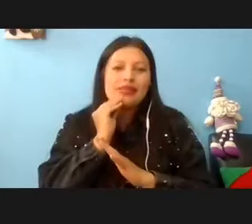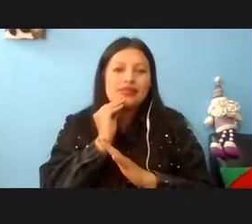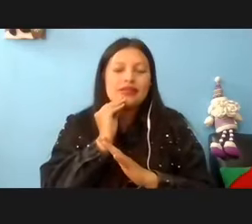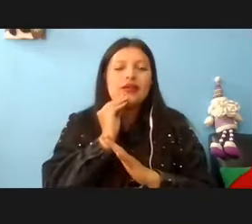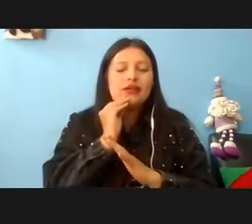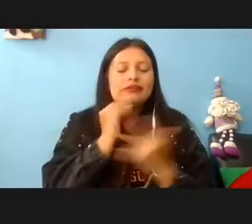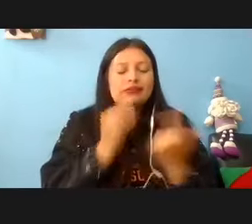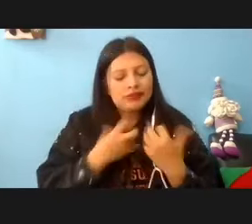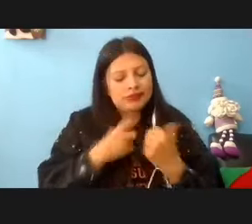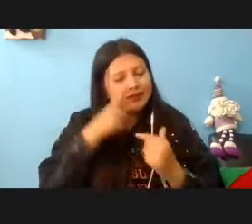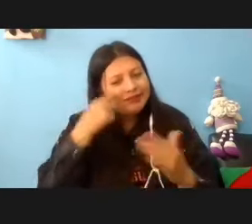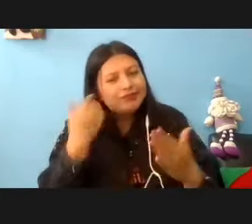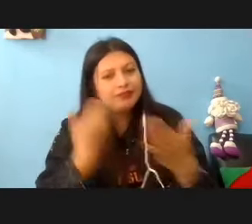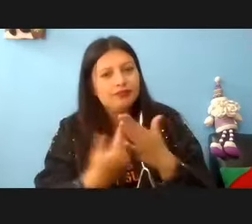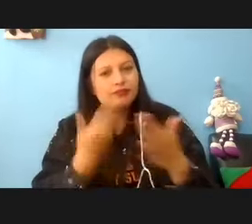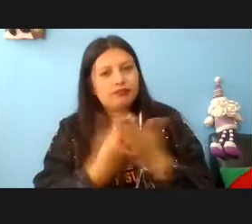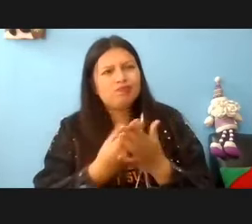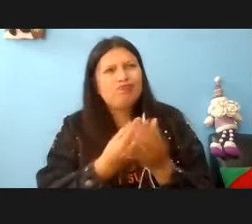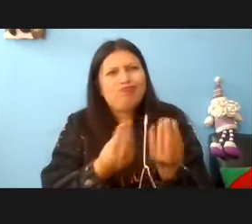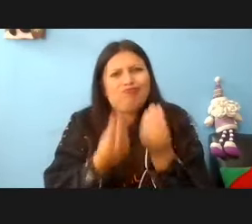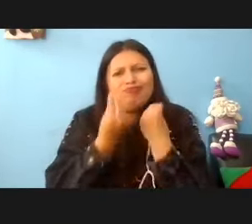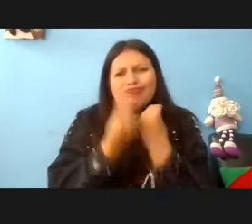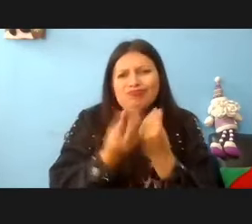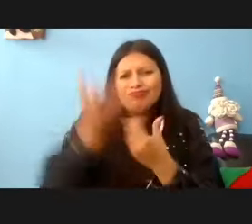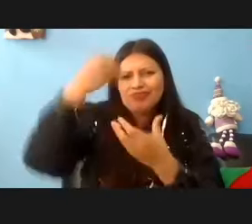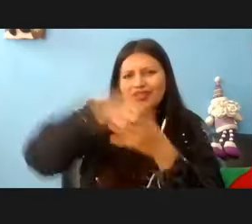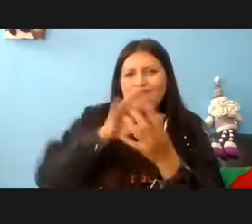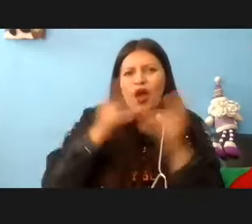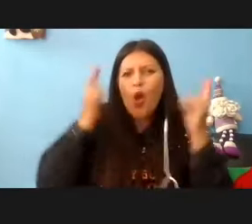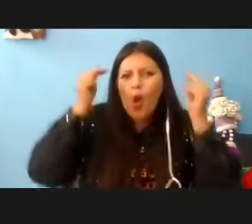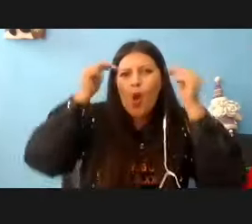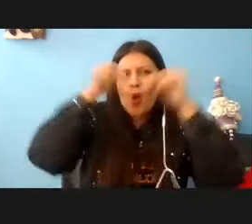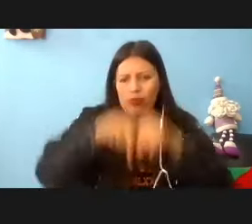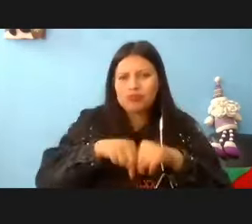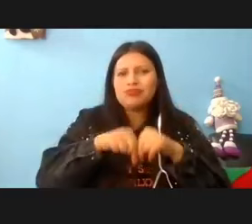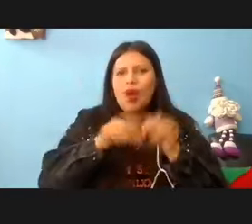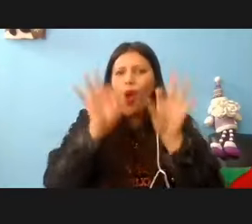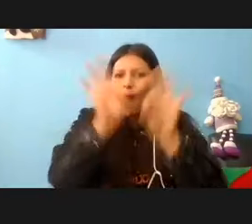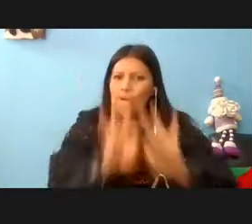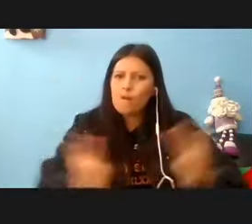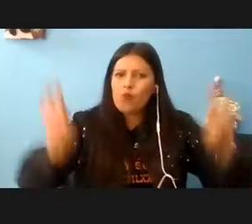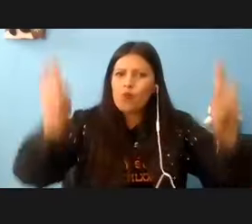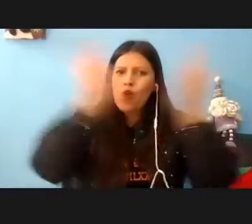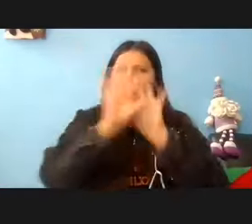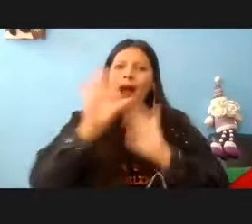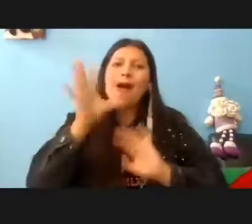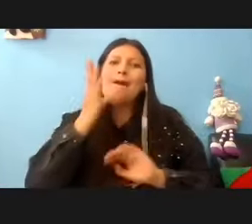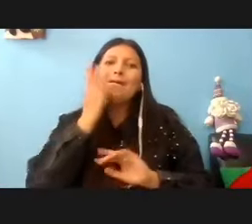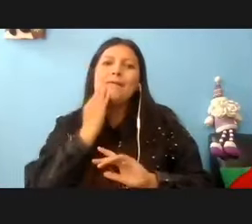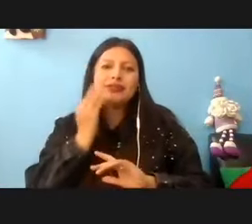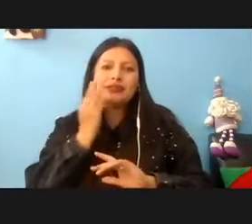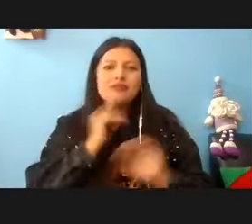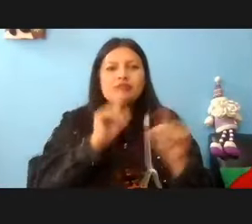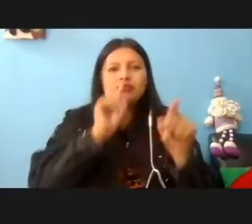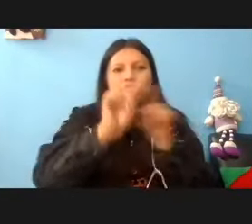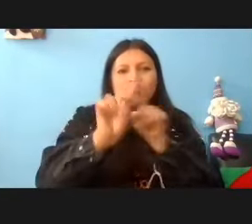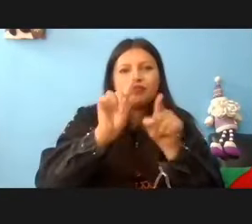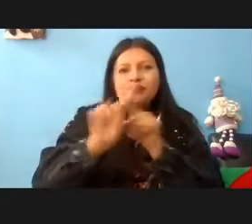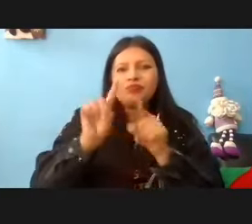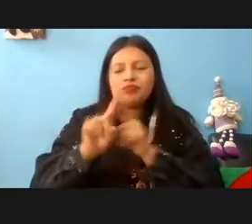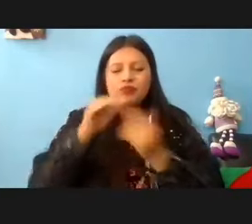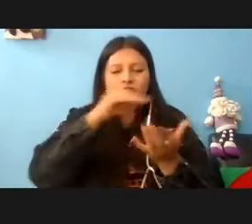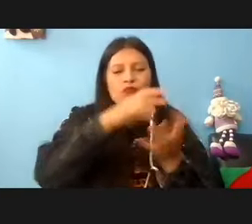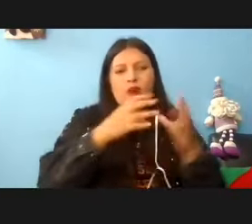se evidencia la riqueza de este encuentro, se evidencia como la importancia de las experiencias que desde diferentes